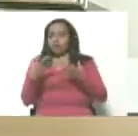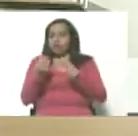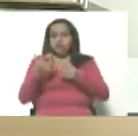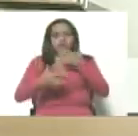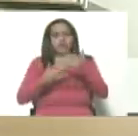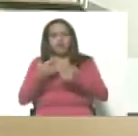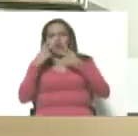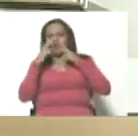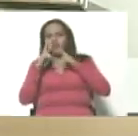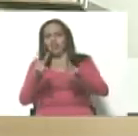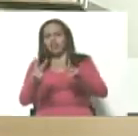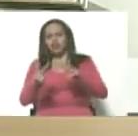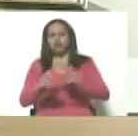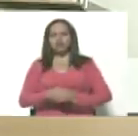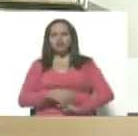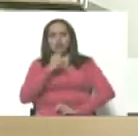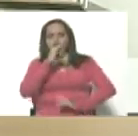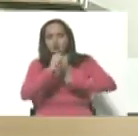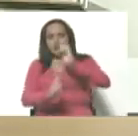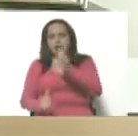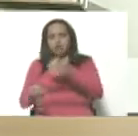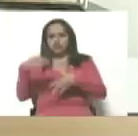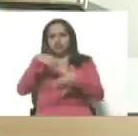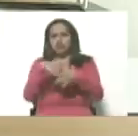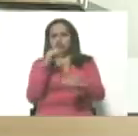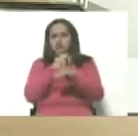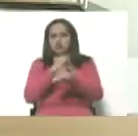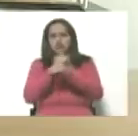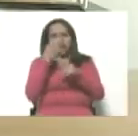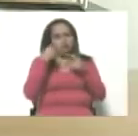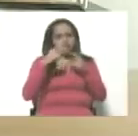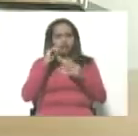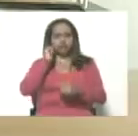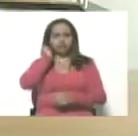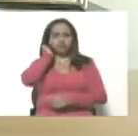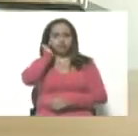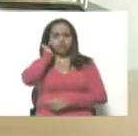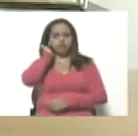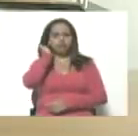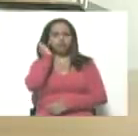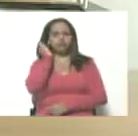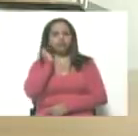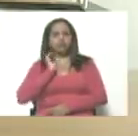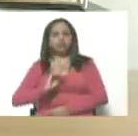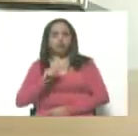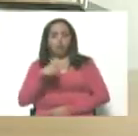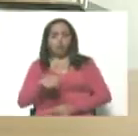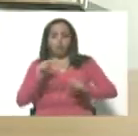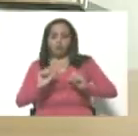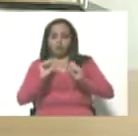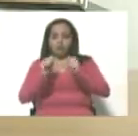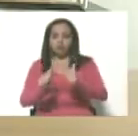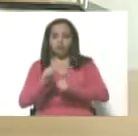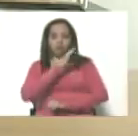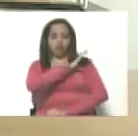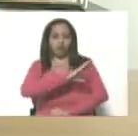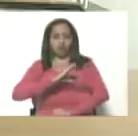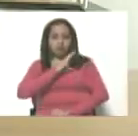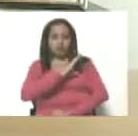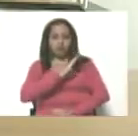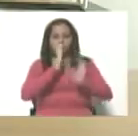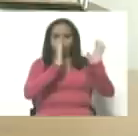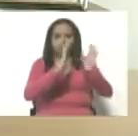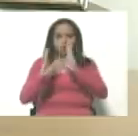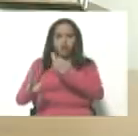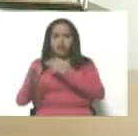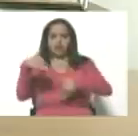estado viendo los noticieros y en las redes sociales. Hoy se instaló el Comité de Logística para las elecciones